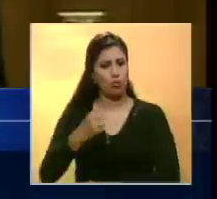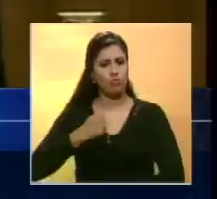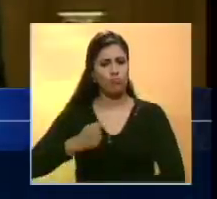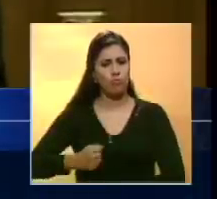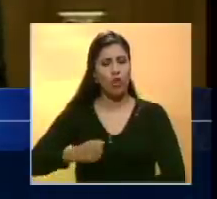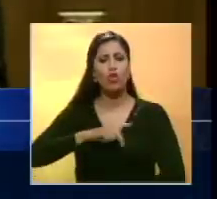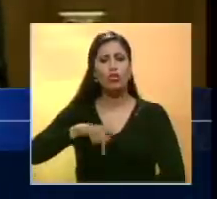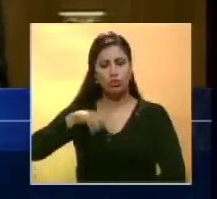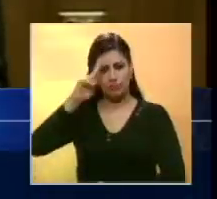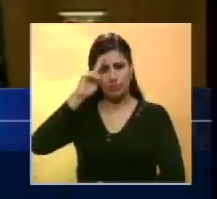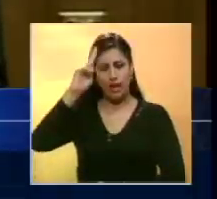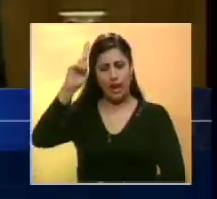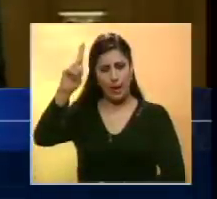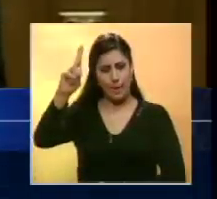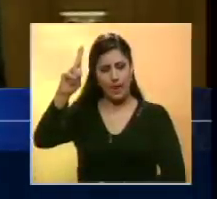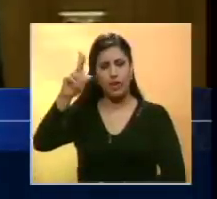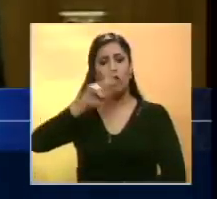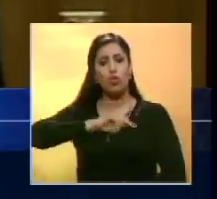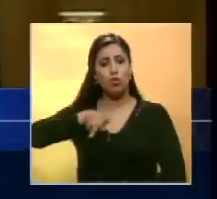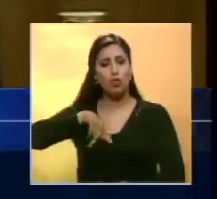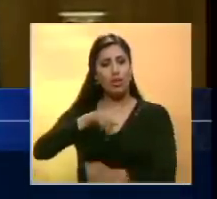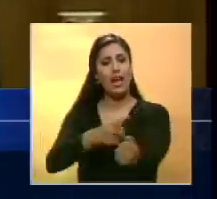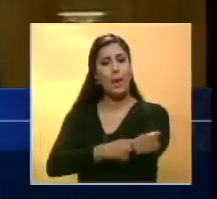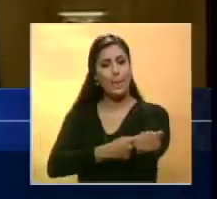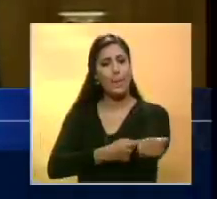los respetamos, que somos hermanos,